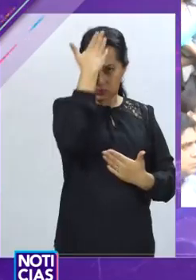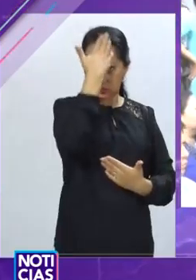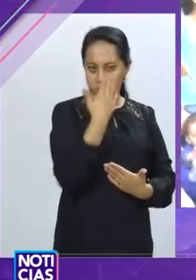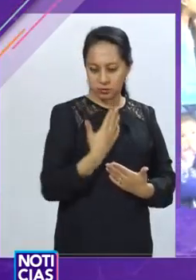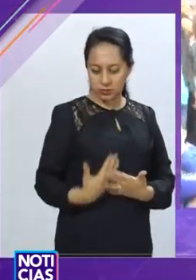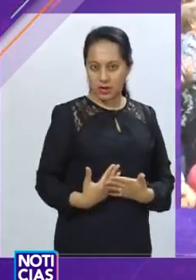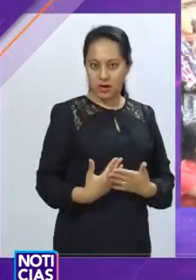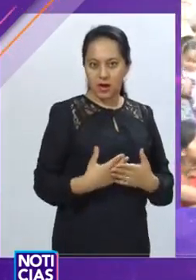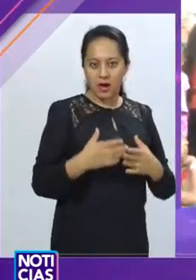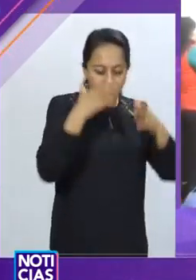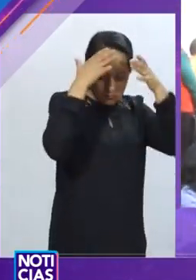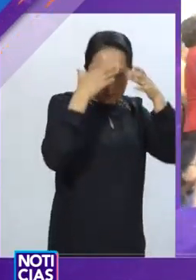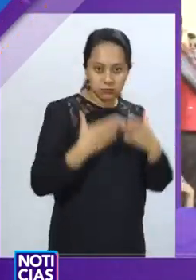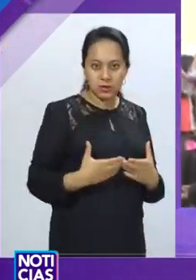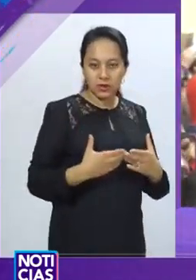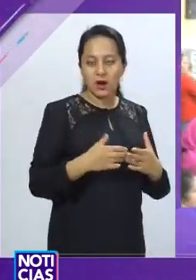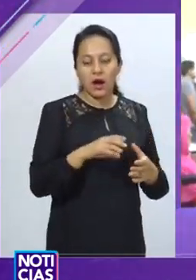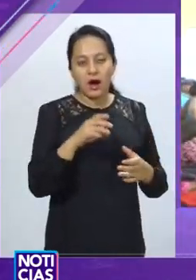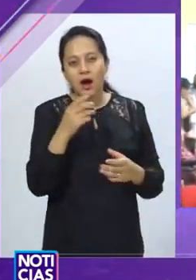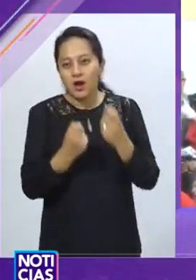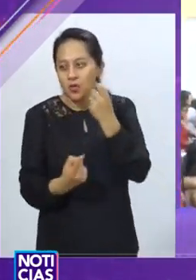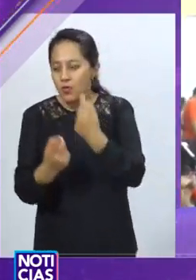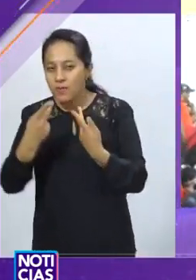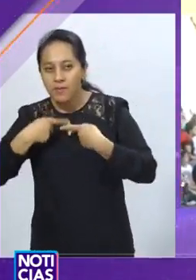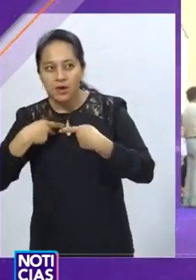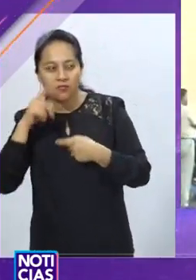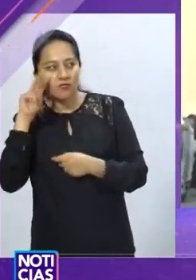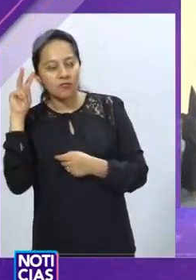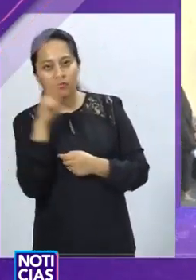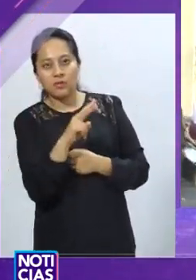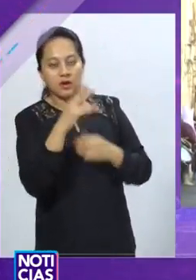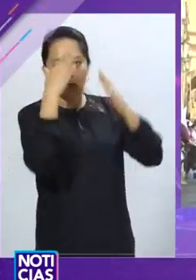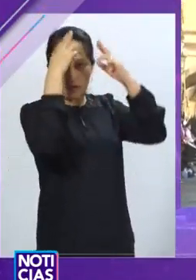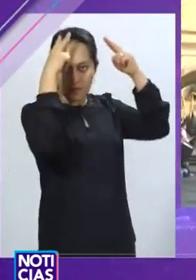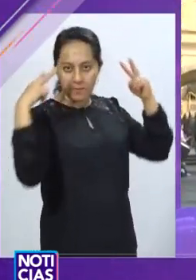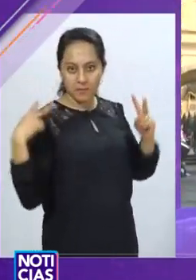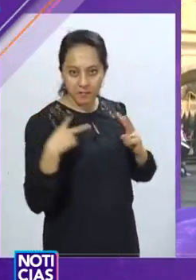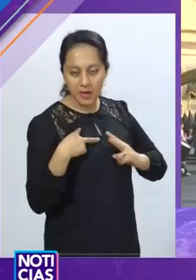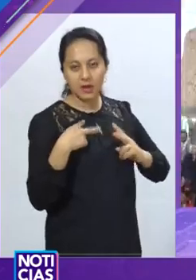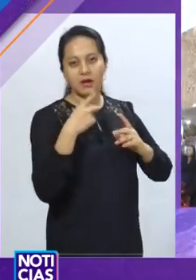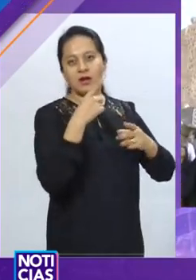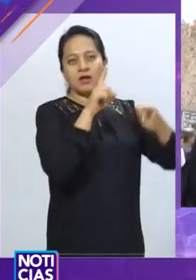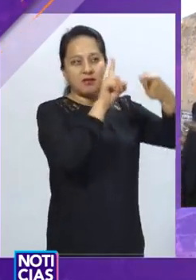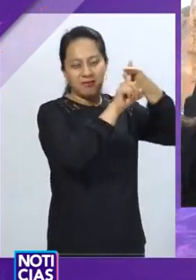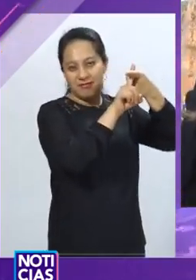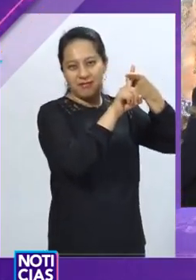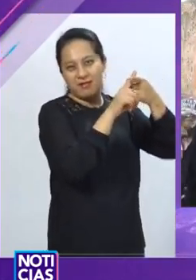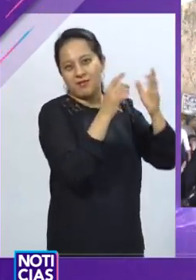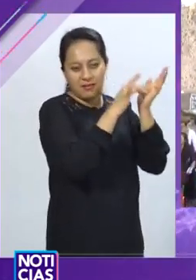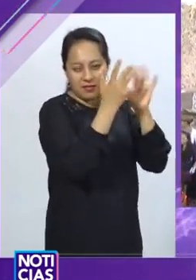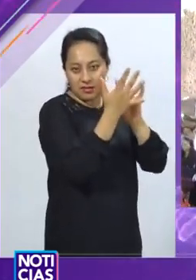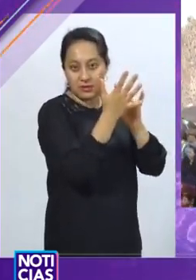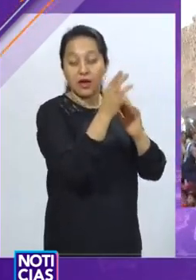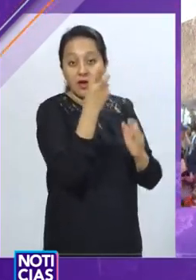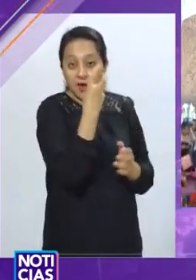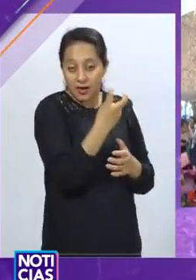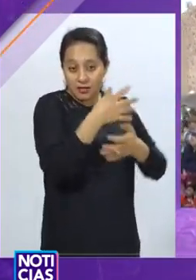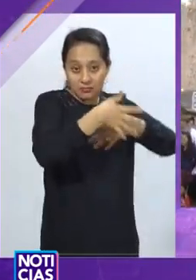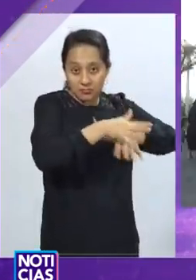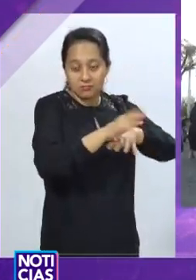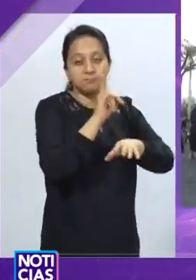Niños con mirada de asombre y miedo en algún momento al escuchar los tambores o al ver los encapuchados. Los grandes observando con